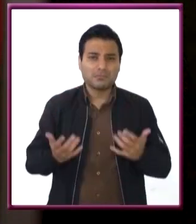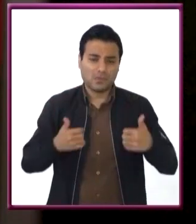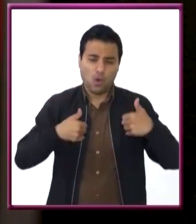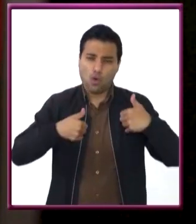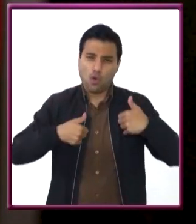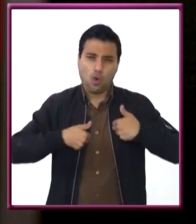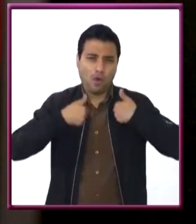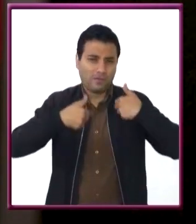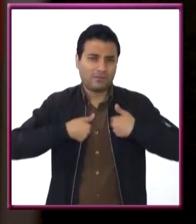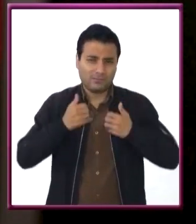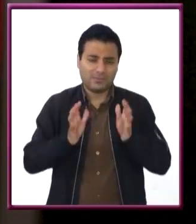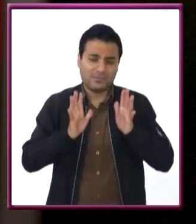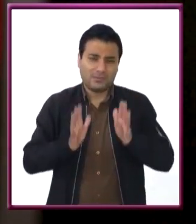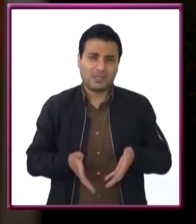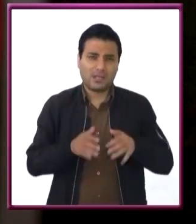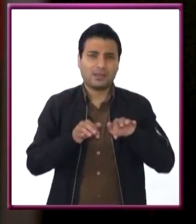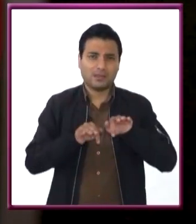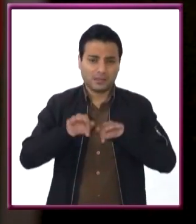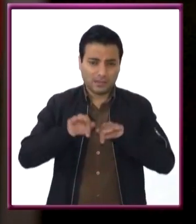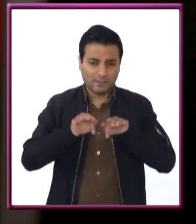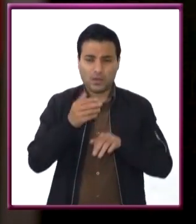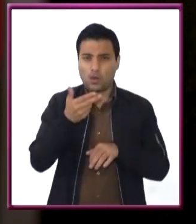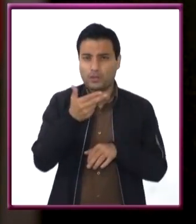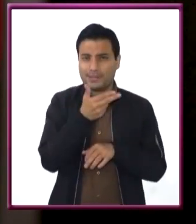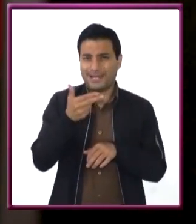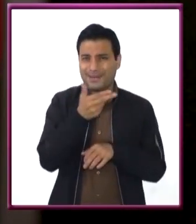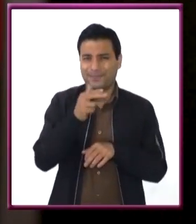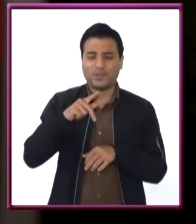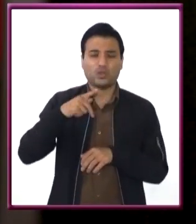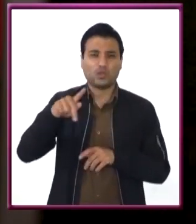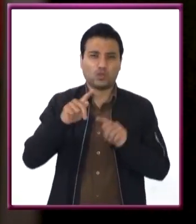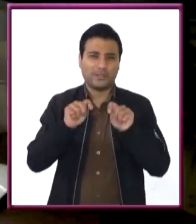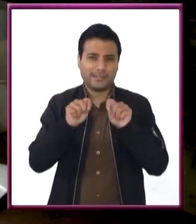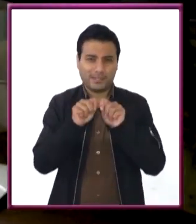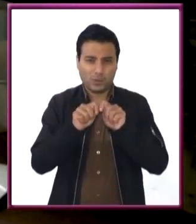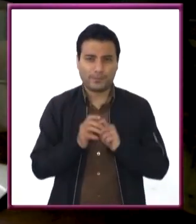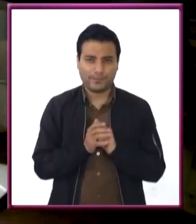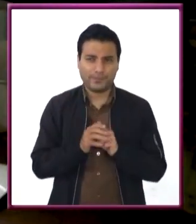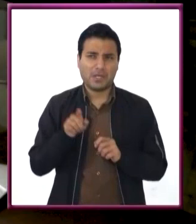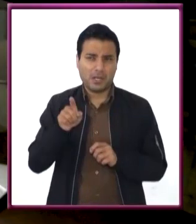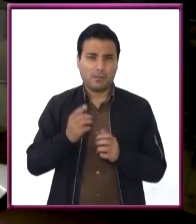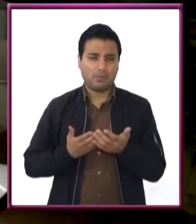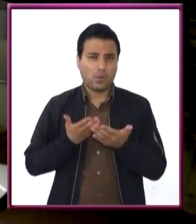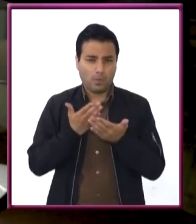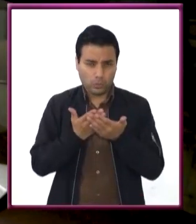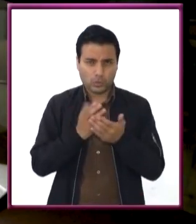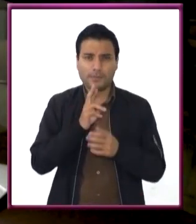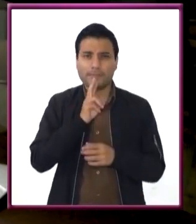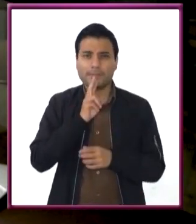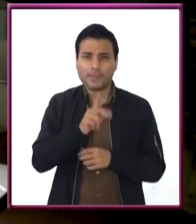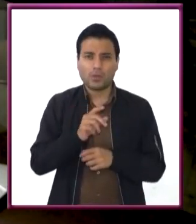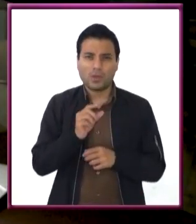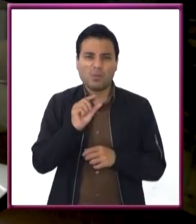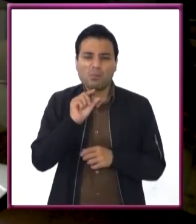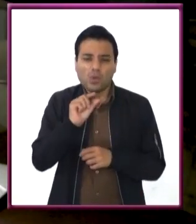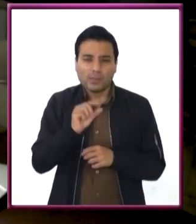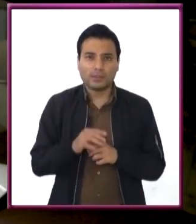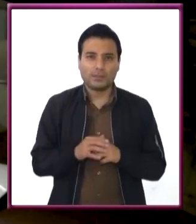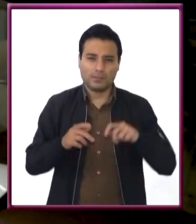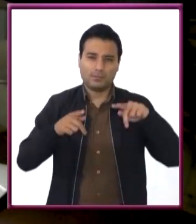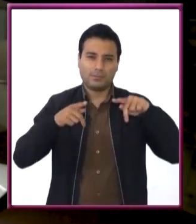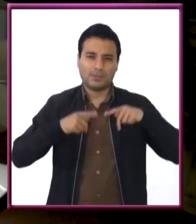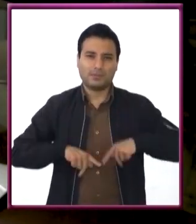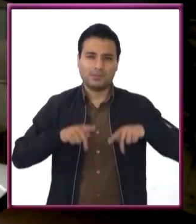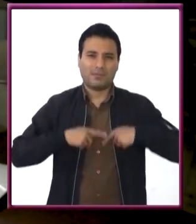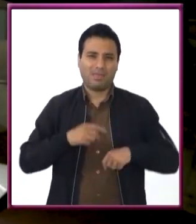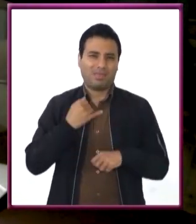trabajó de joven en un hostal que era de uno de sus tíos, de unos tíos de él, y ahí él propuso eso. Obviamente pues lo tiraron de algo, ¿no?